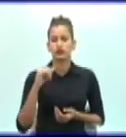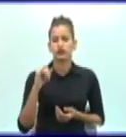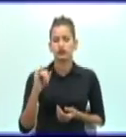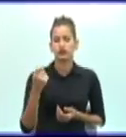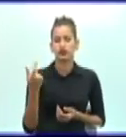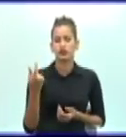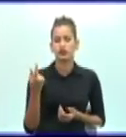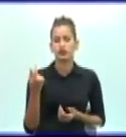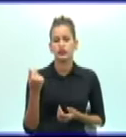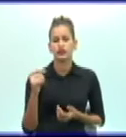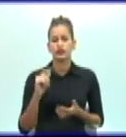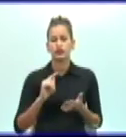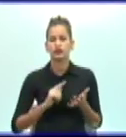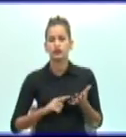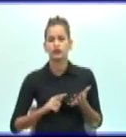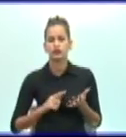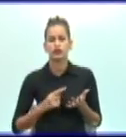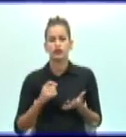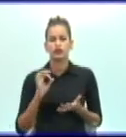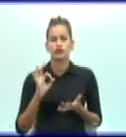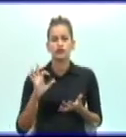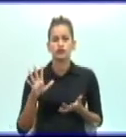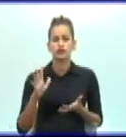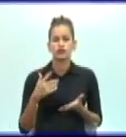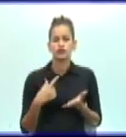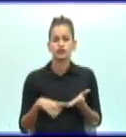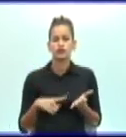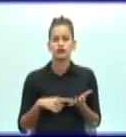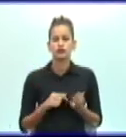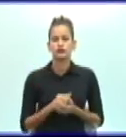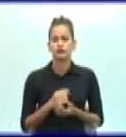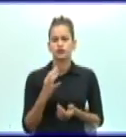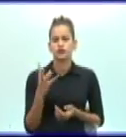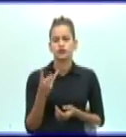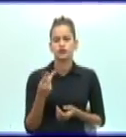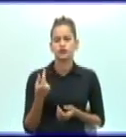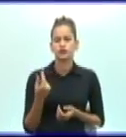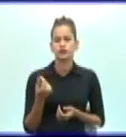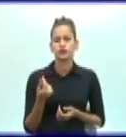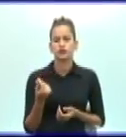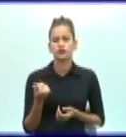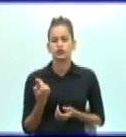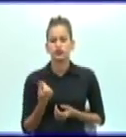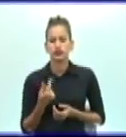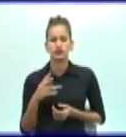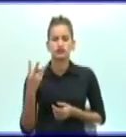6 pesos con 85 centavos. ¿Cuánto costarán